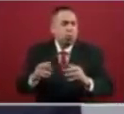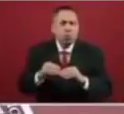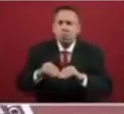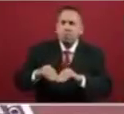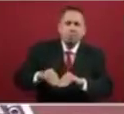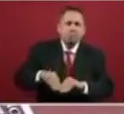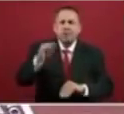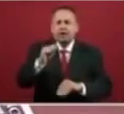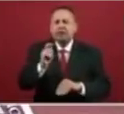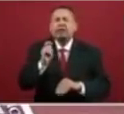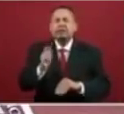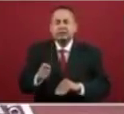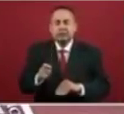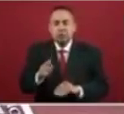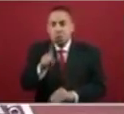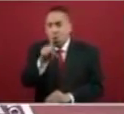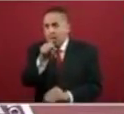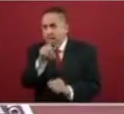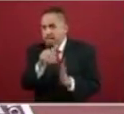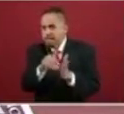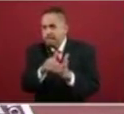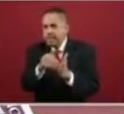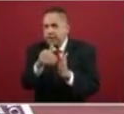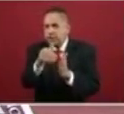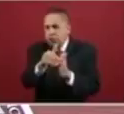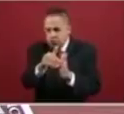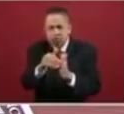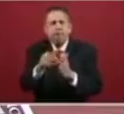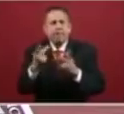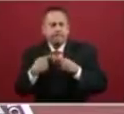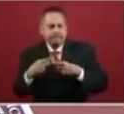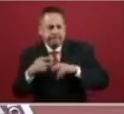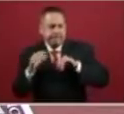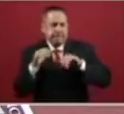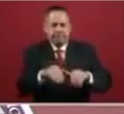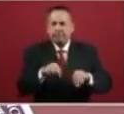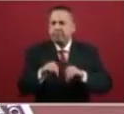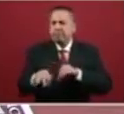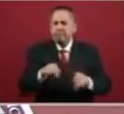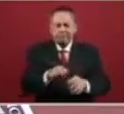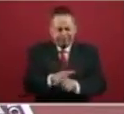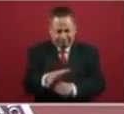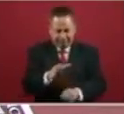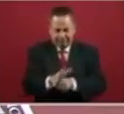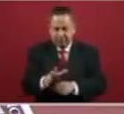superan el 1 millón de empleos.